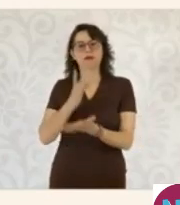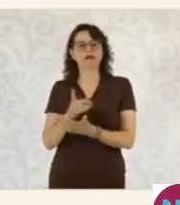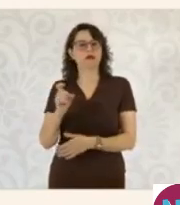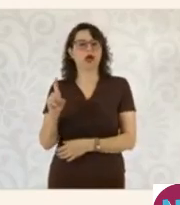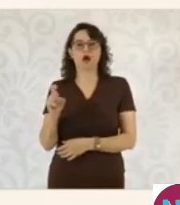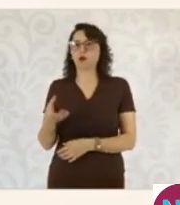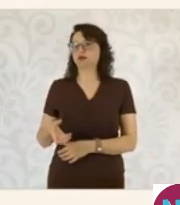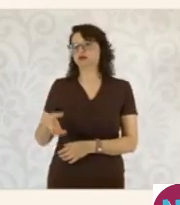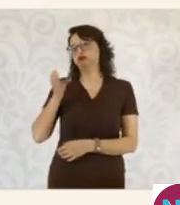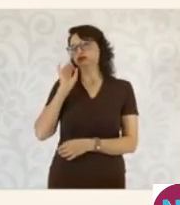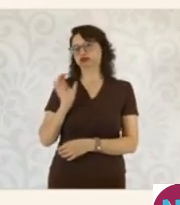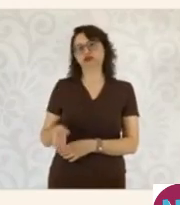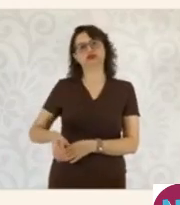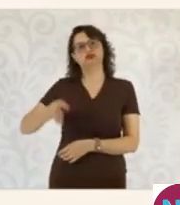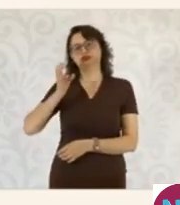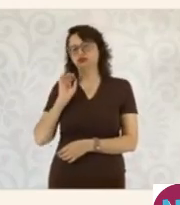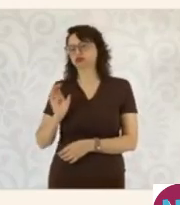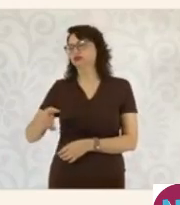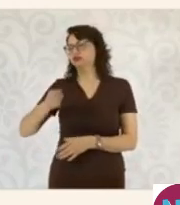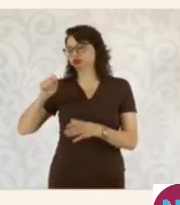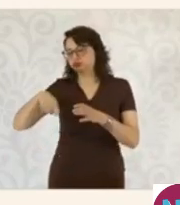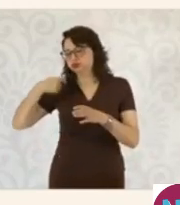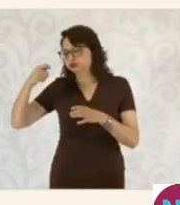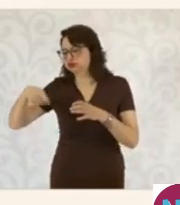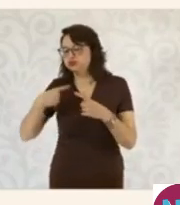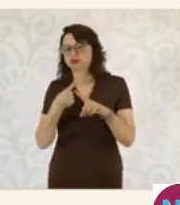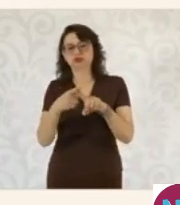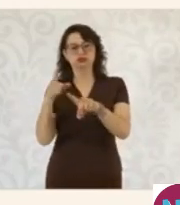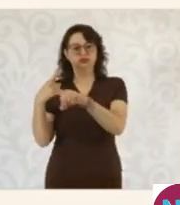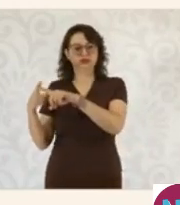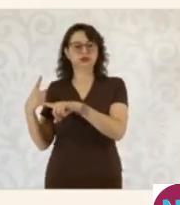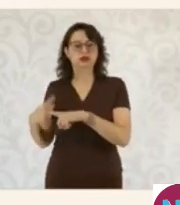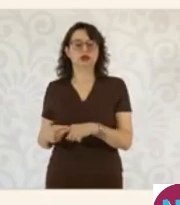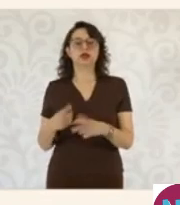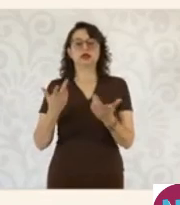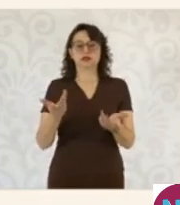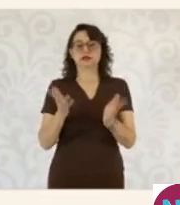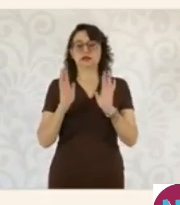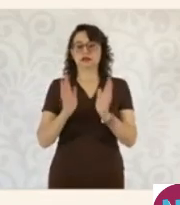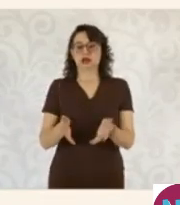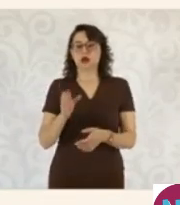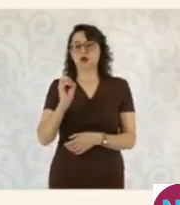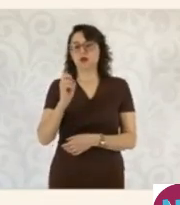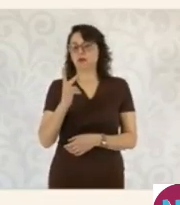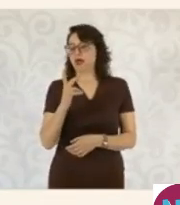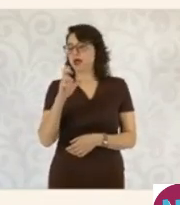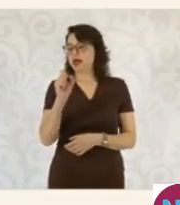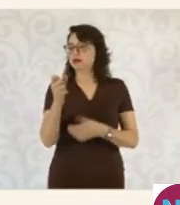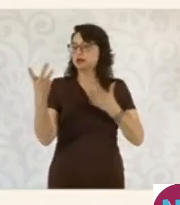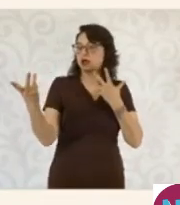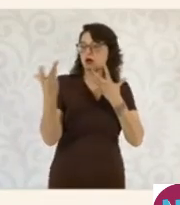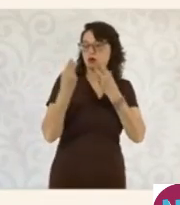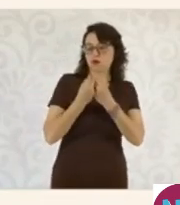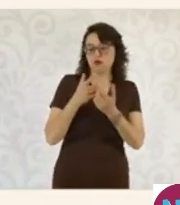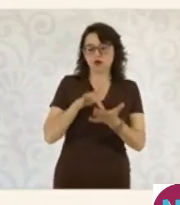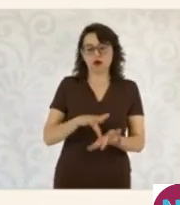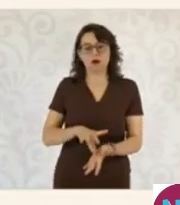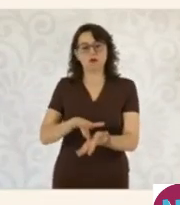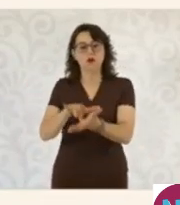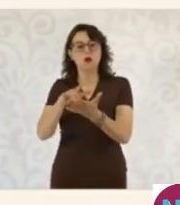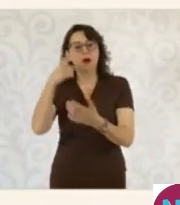hidratación. Lo estamos haciendo en colaboración con la Organización Panamericana de la Salud, tratando